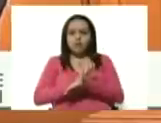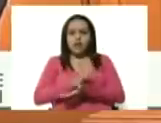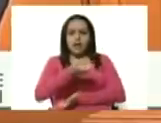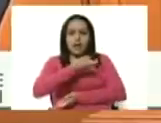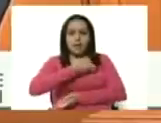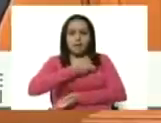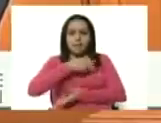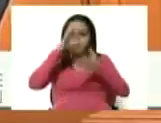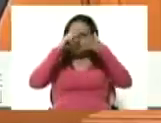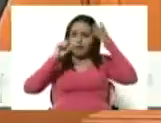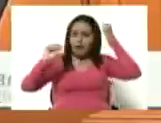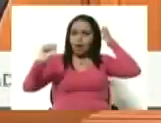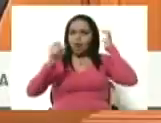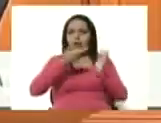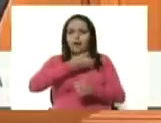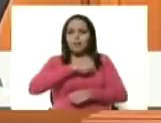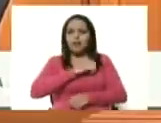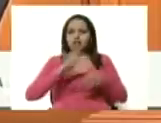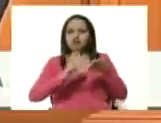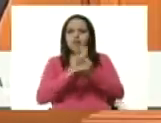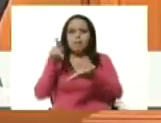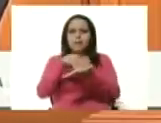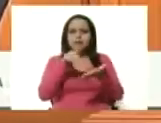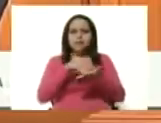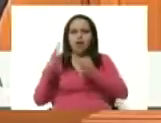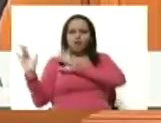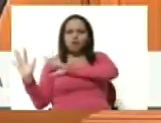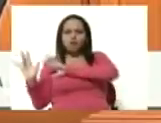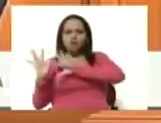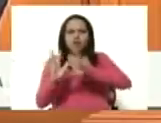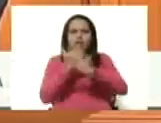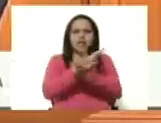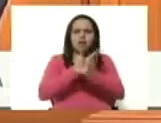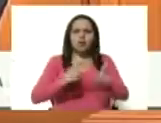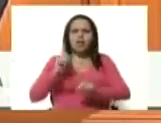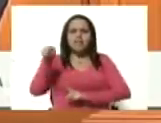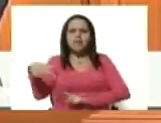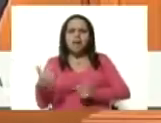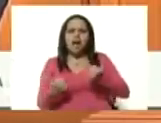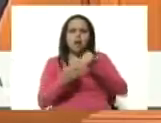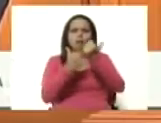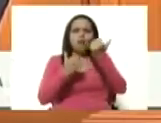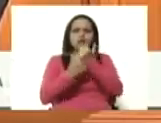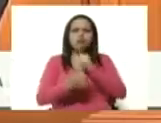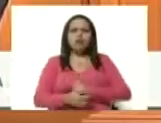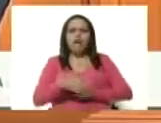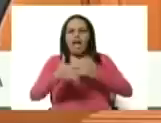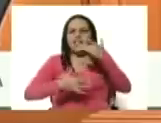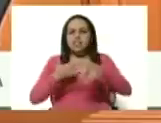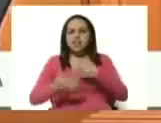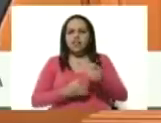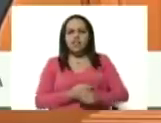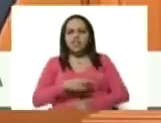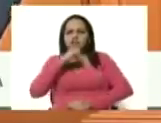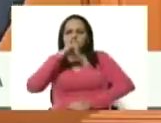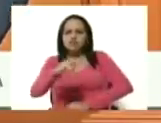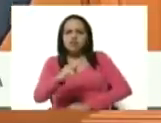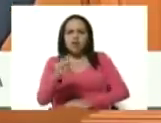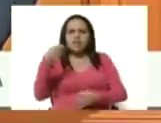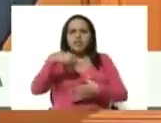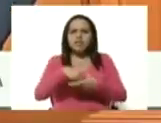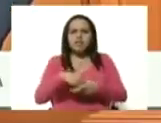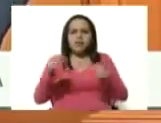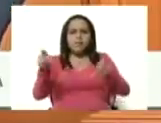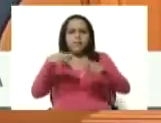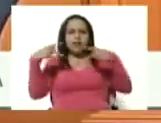su participación en la incursión armada de Majuto y su complicidad con los actos criminales denunciados en el Wall Street